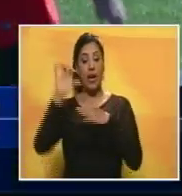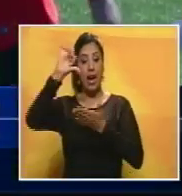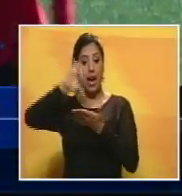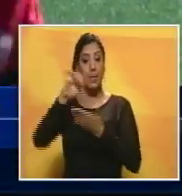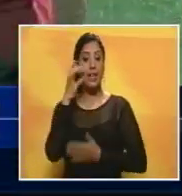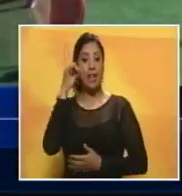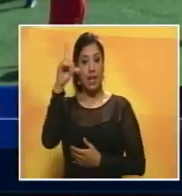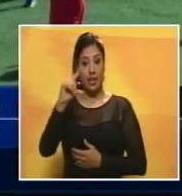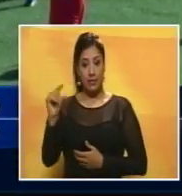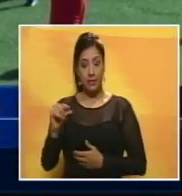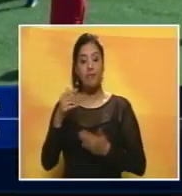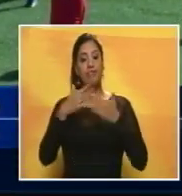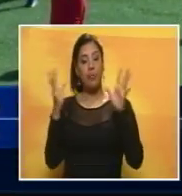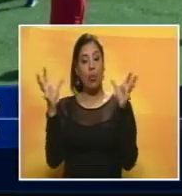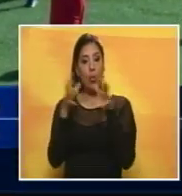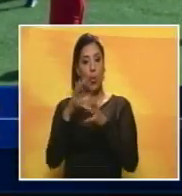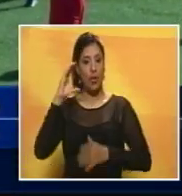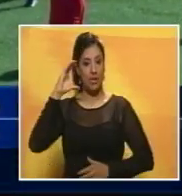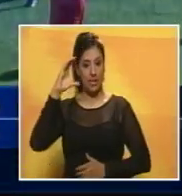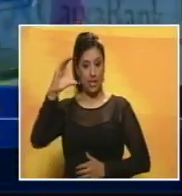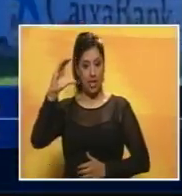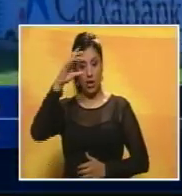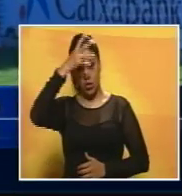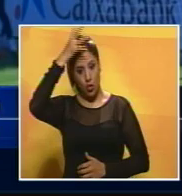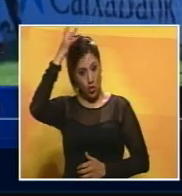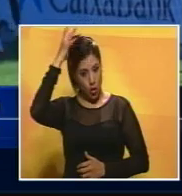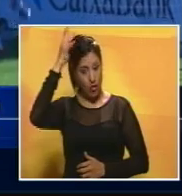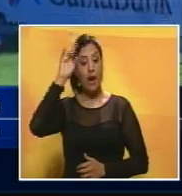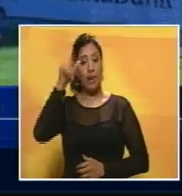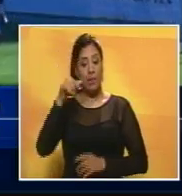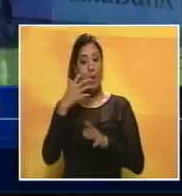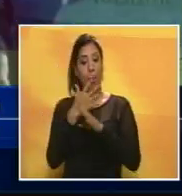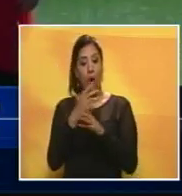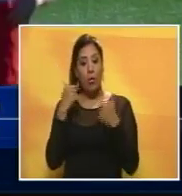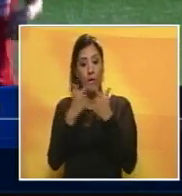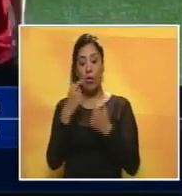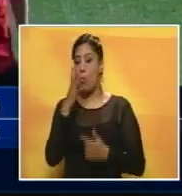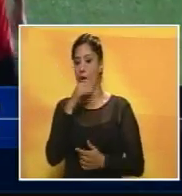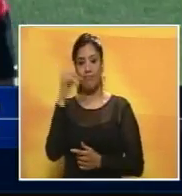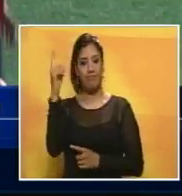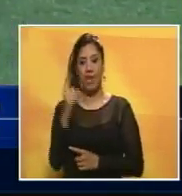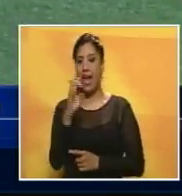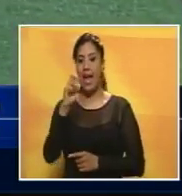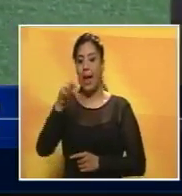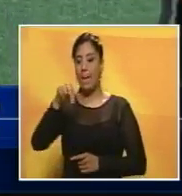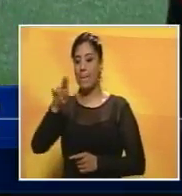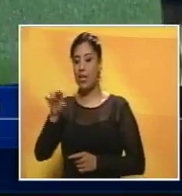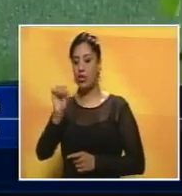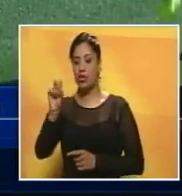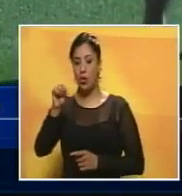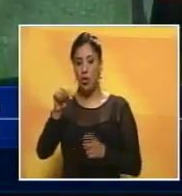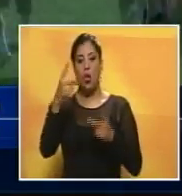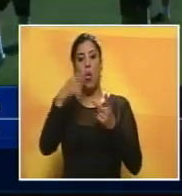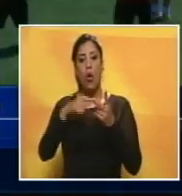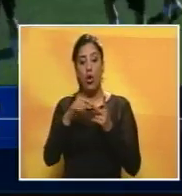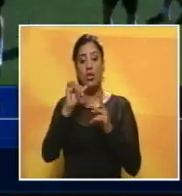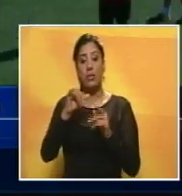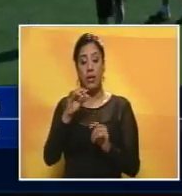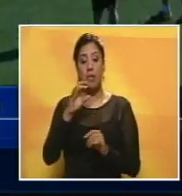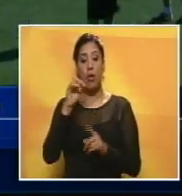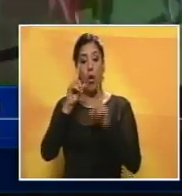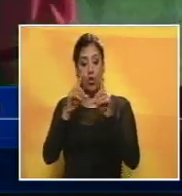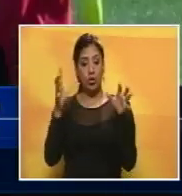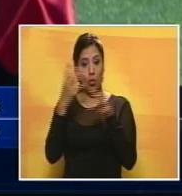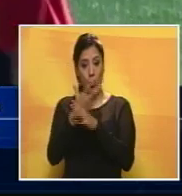capital italiana abren fuegos en el Grupo C Roma y Atlético Madrid. En el cuadro de la Loba no estarán Emerson Palmieri y Patrick Schick, mientras que por la